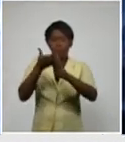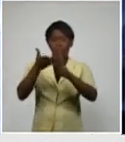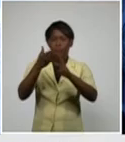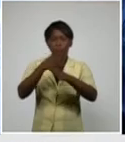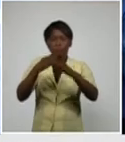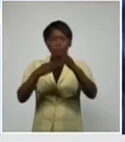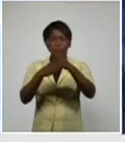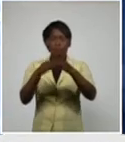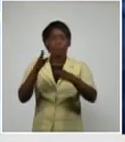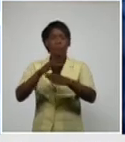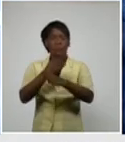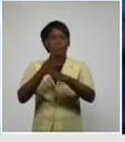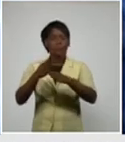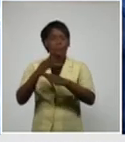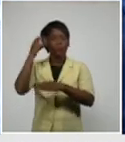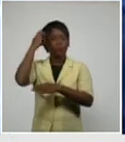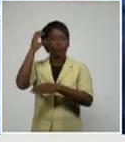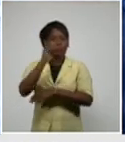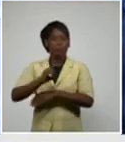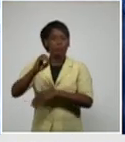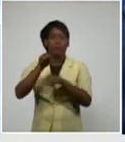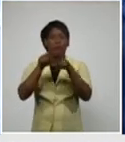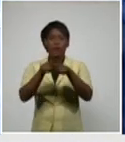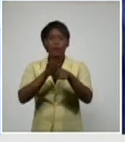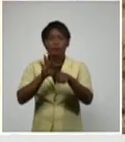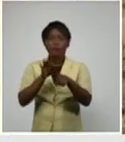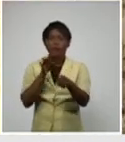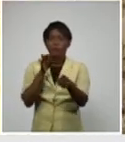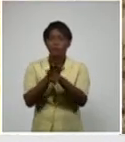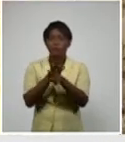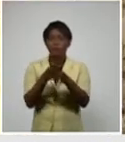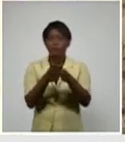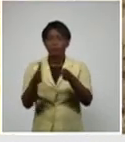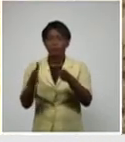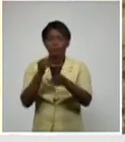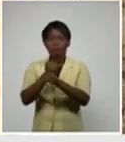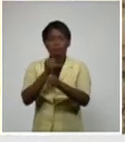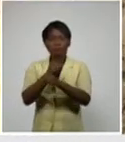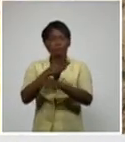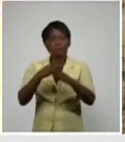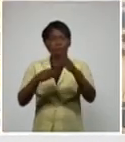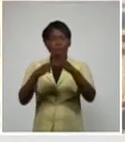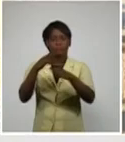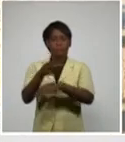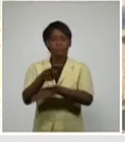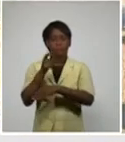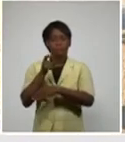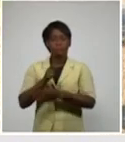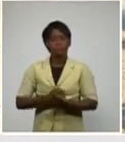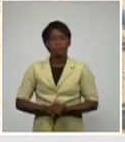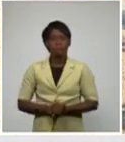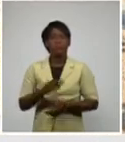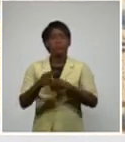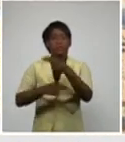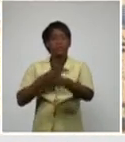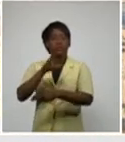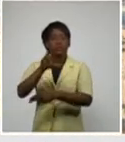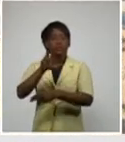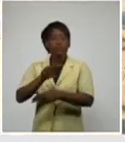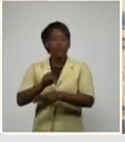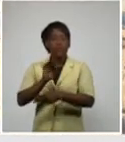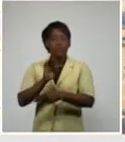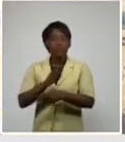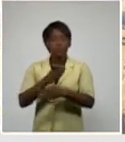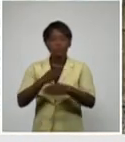organismos contribuyen a la rápida puesta en marcha del laboratorio. Se ha hecho una conductora completamente nueva de los residuales del